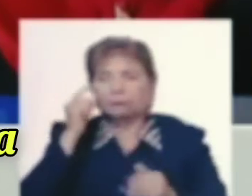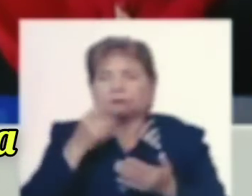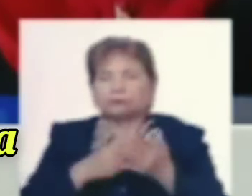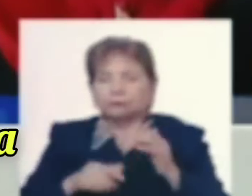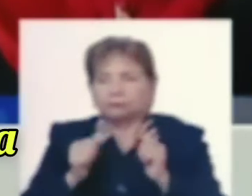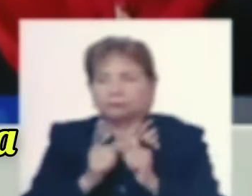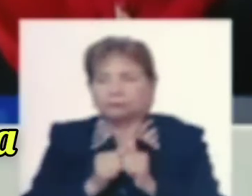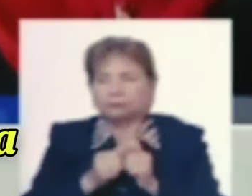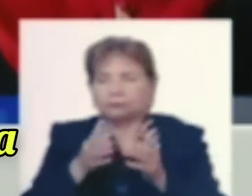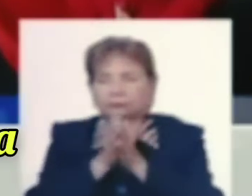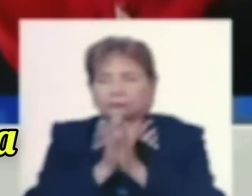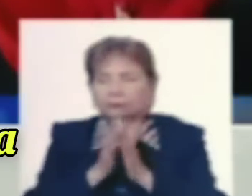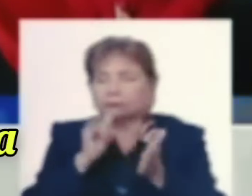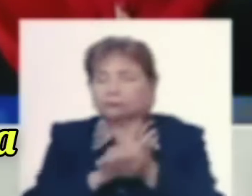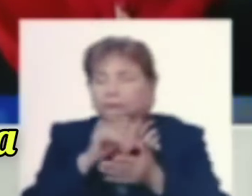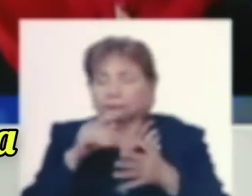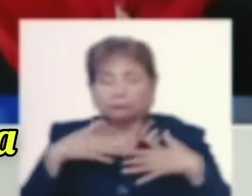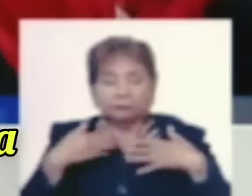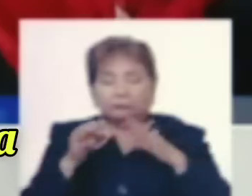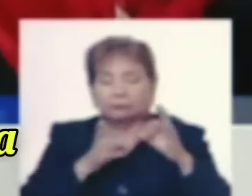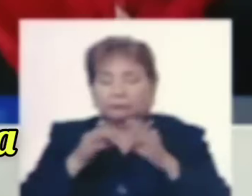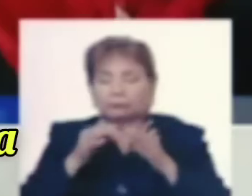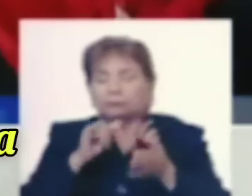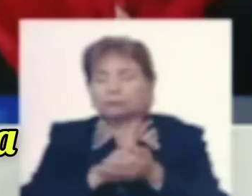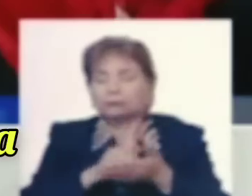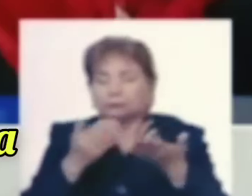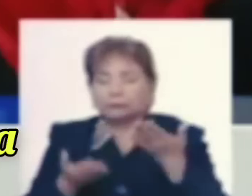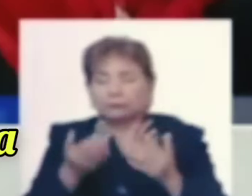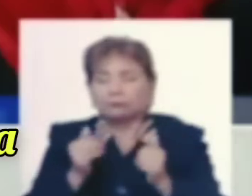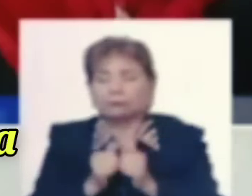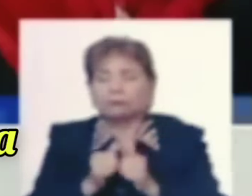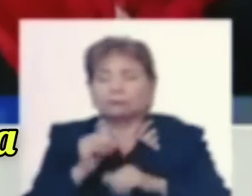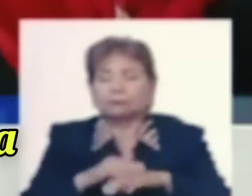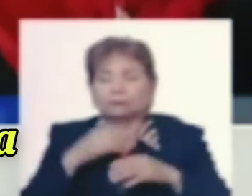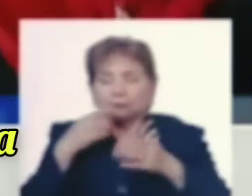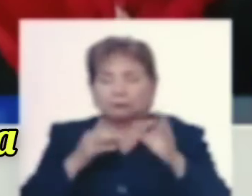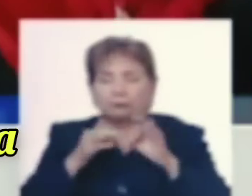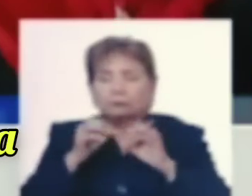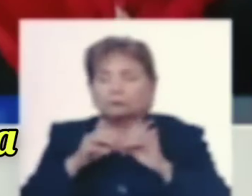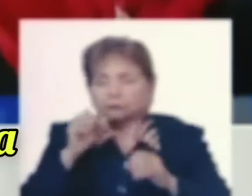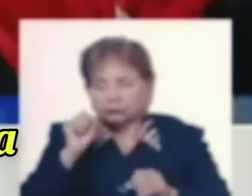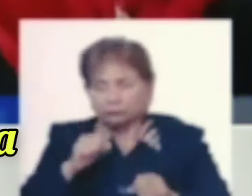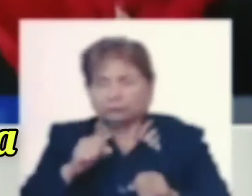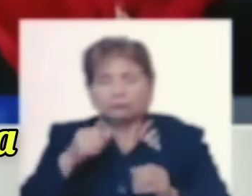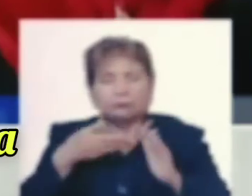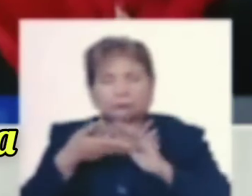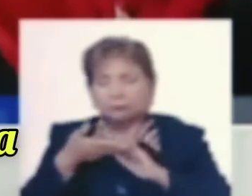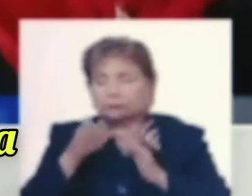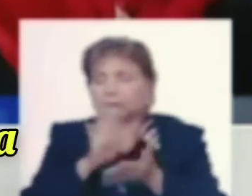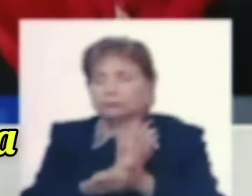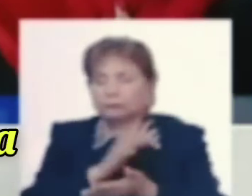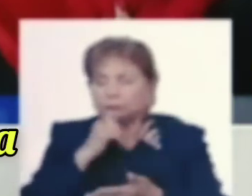documento. Y eso se le está pidiendo, que usted pueda aclarar, y yo también en este caso le exhorto que usted pueda aclarar si se envió en ese sentido